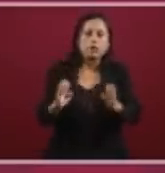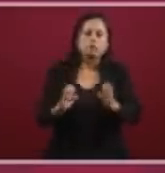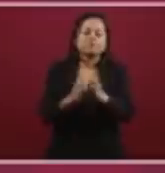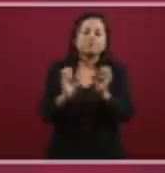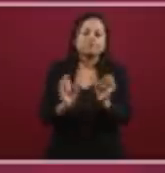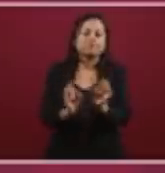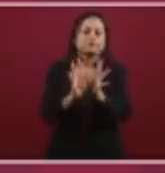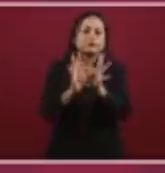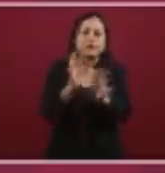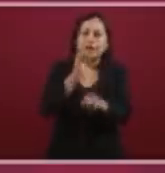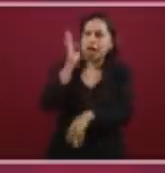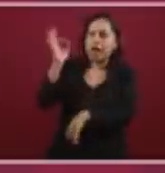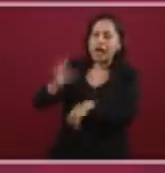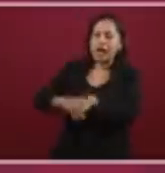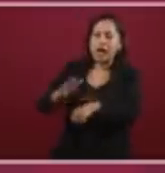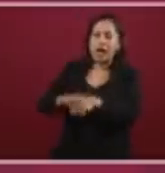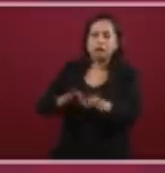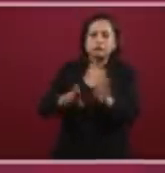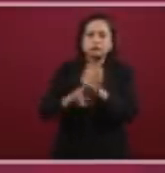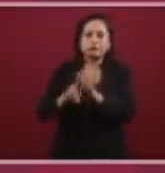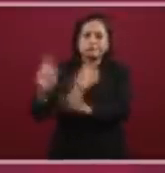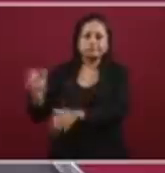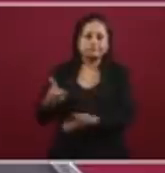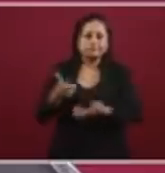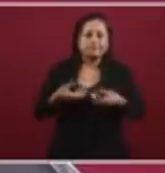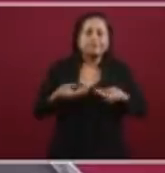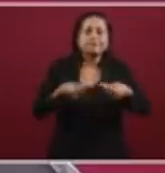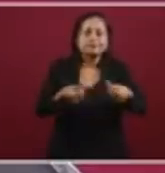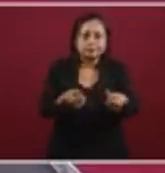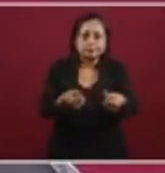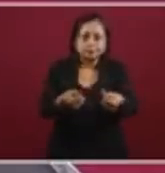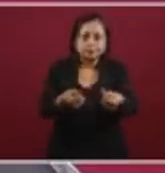con las declaratorias de emergencia de este año